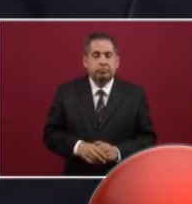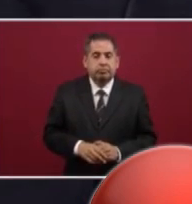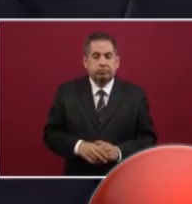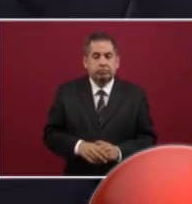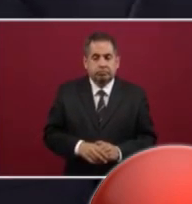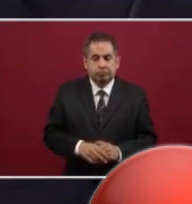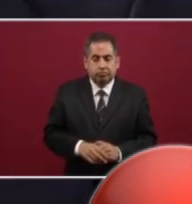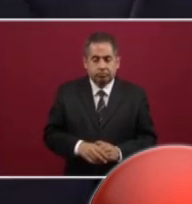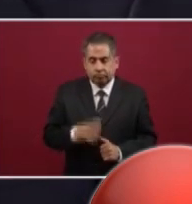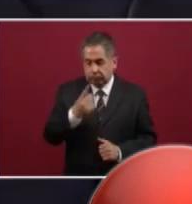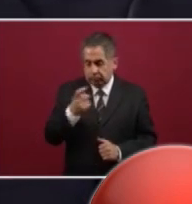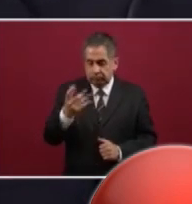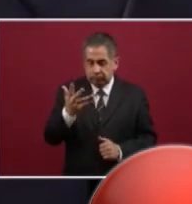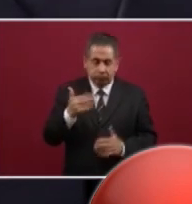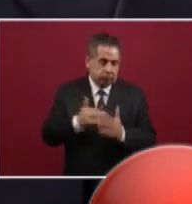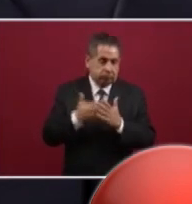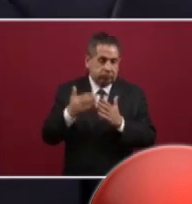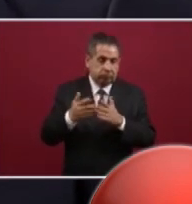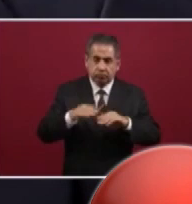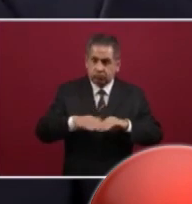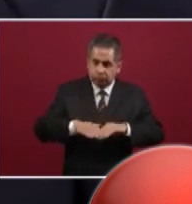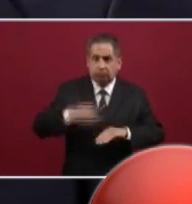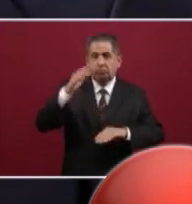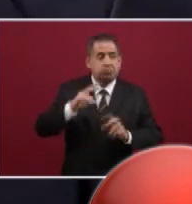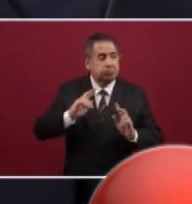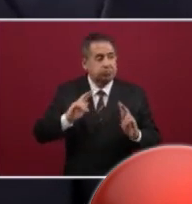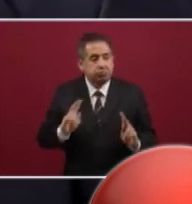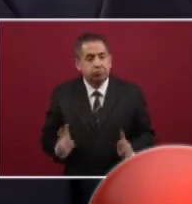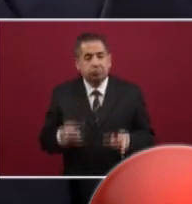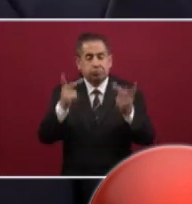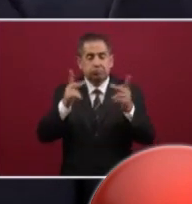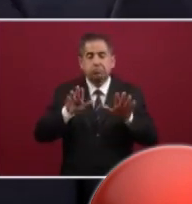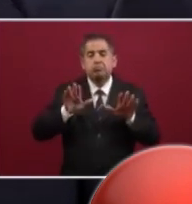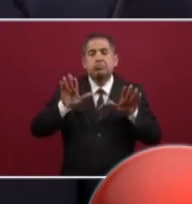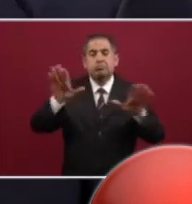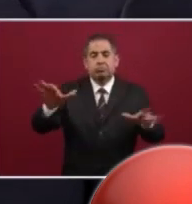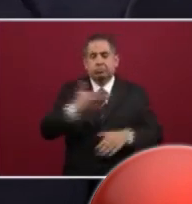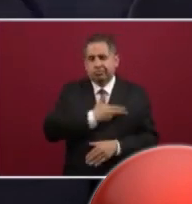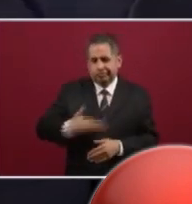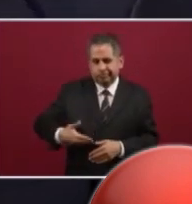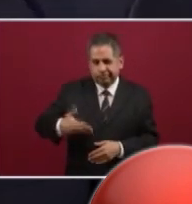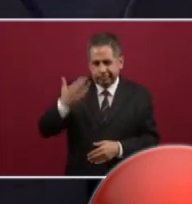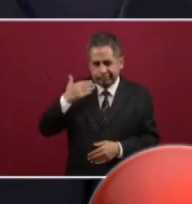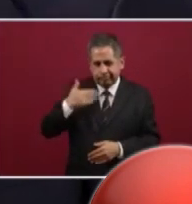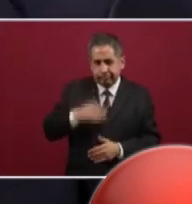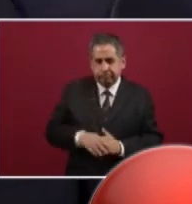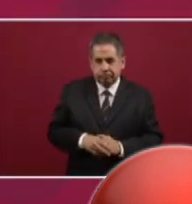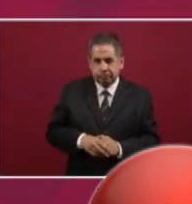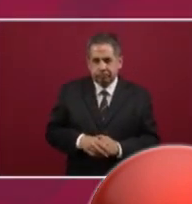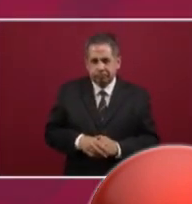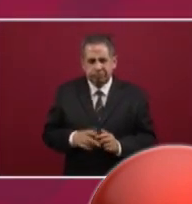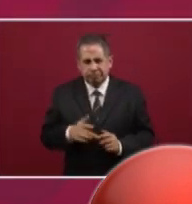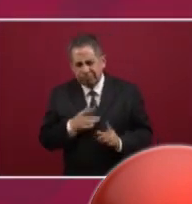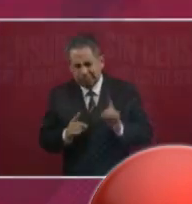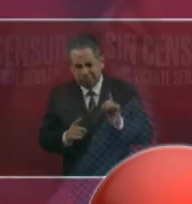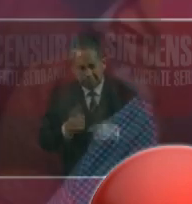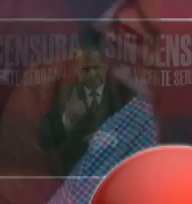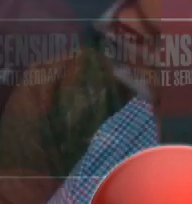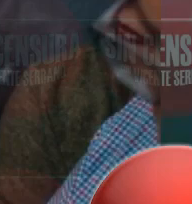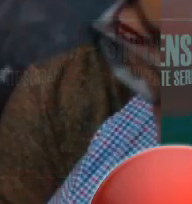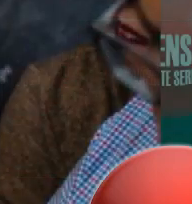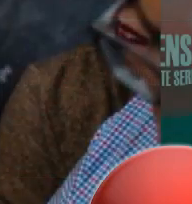El piso, 150 millones de dólares. Me quedó la duda si es